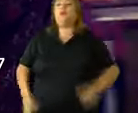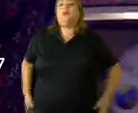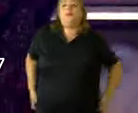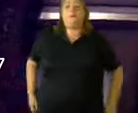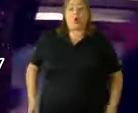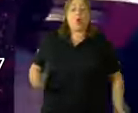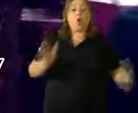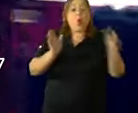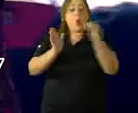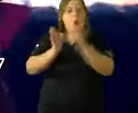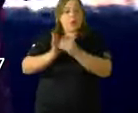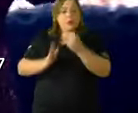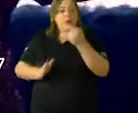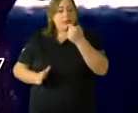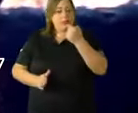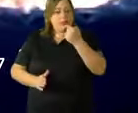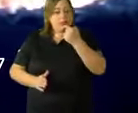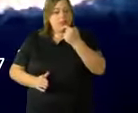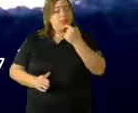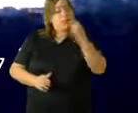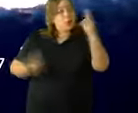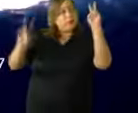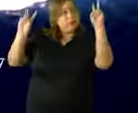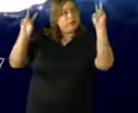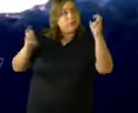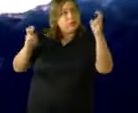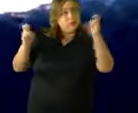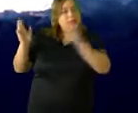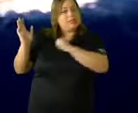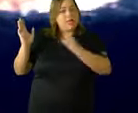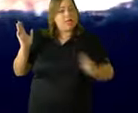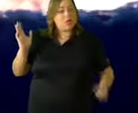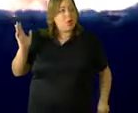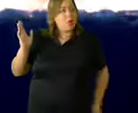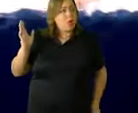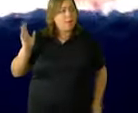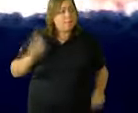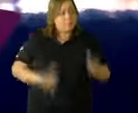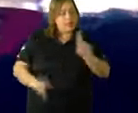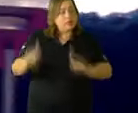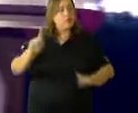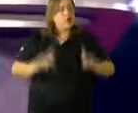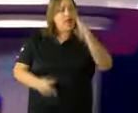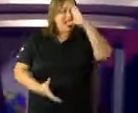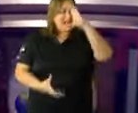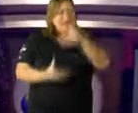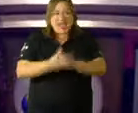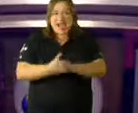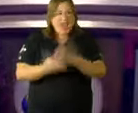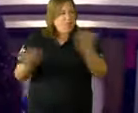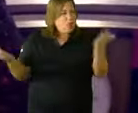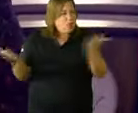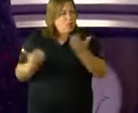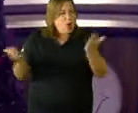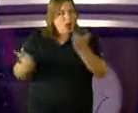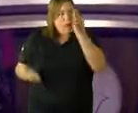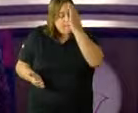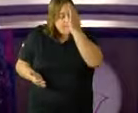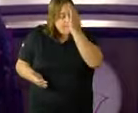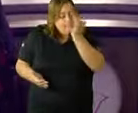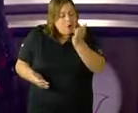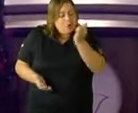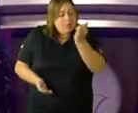Lo voy a repetir, yo le hablo del Señor, usted le habla a otros del Señor, la gente lo cree por la fe, o sea, no lo han visto, no